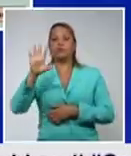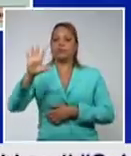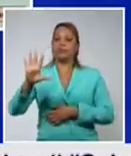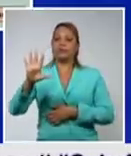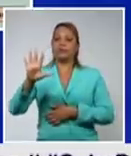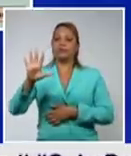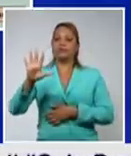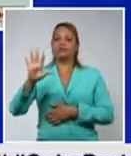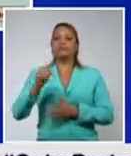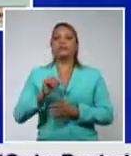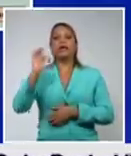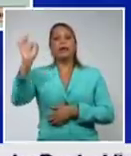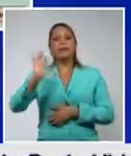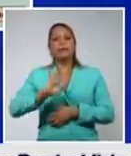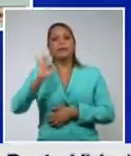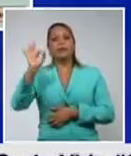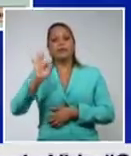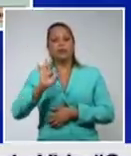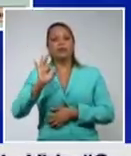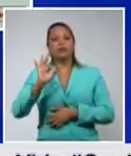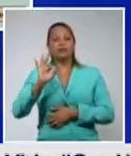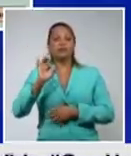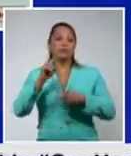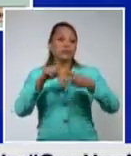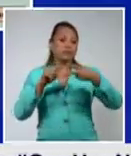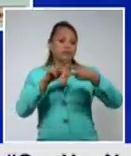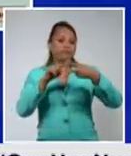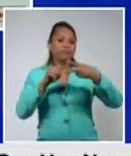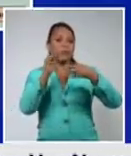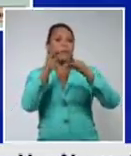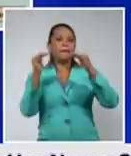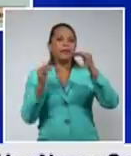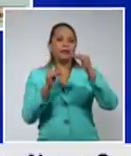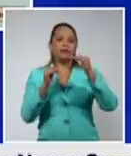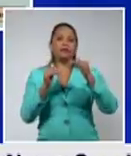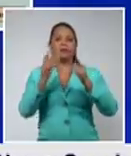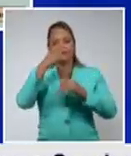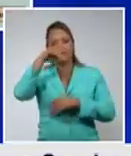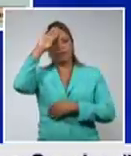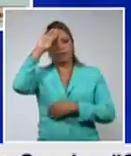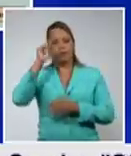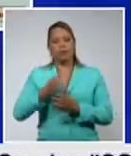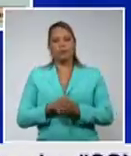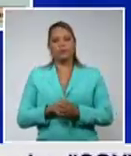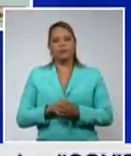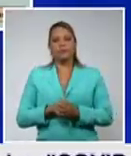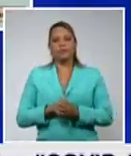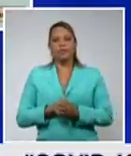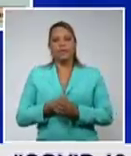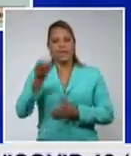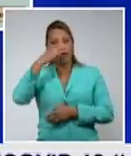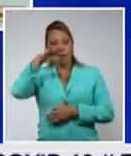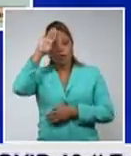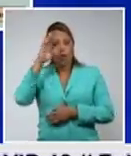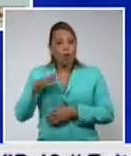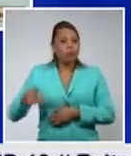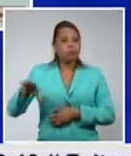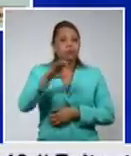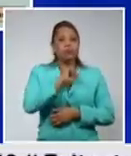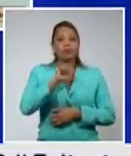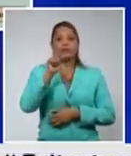las tasas menores de nuestro país. Y Cuba con una tasa de